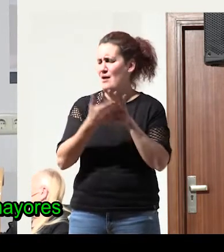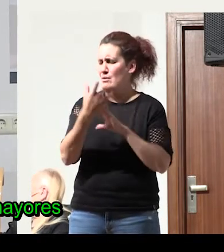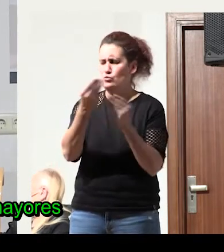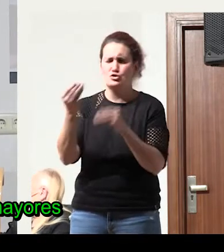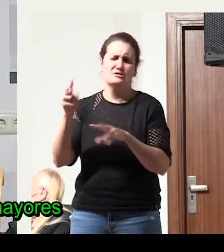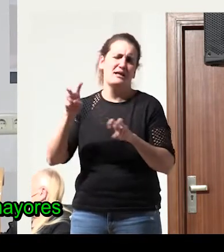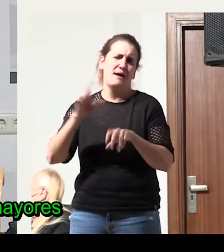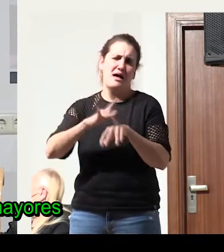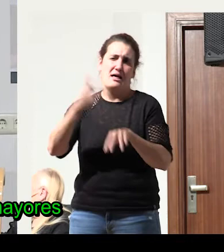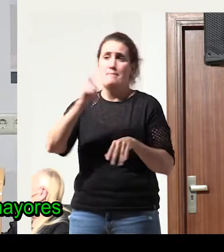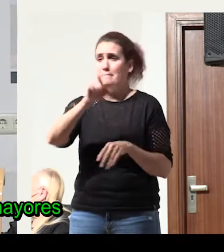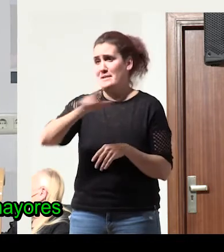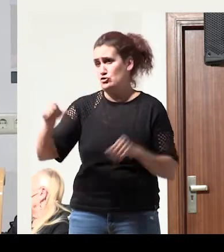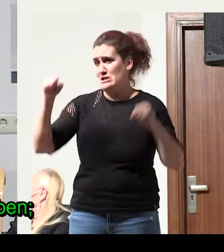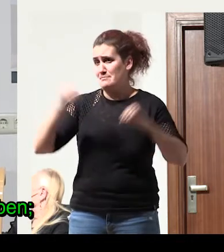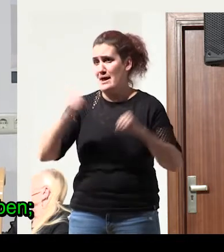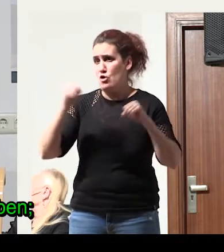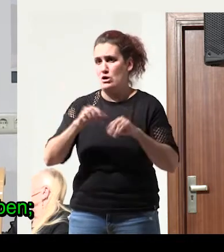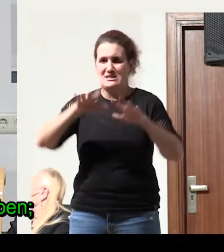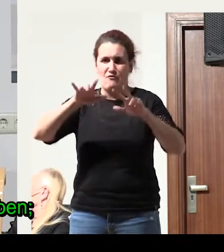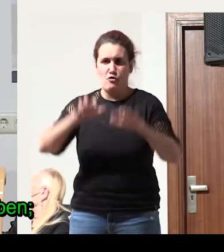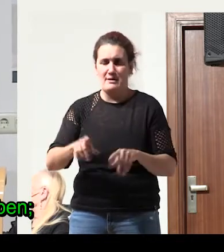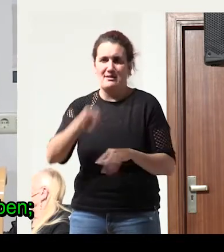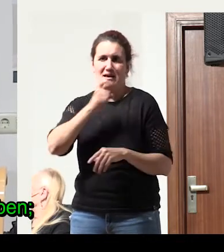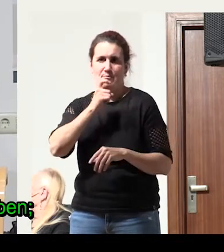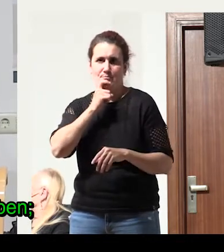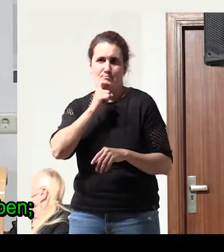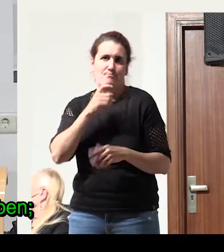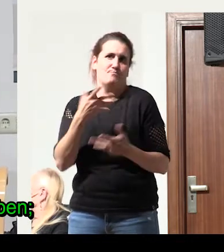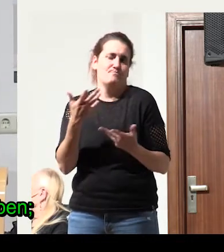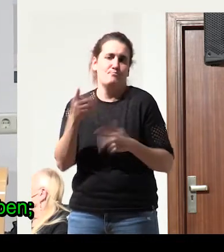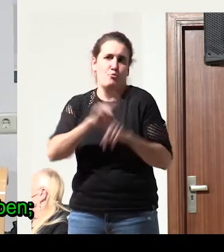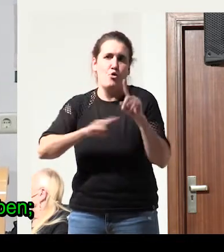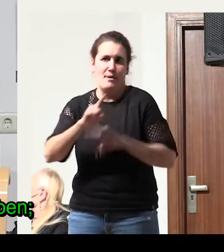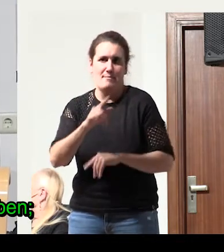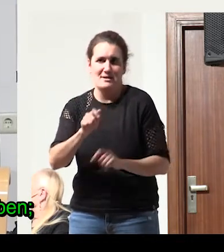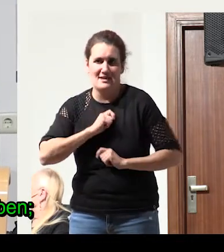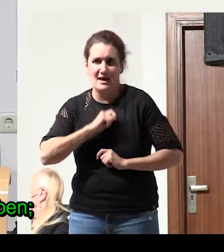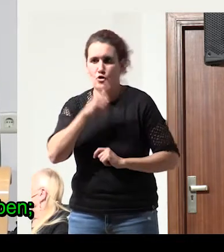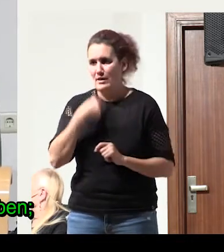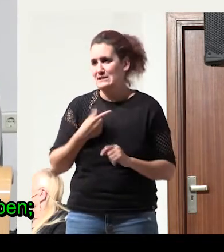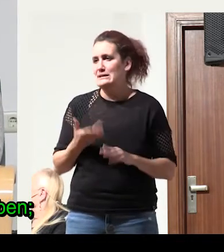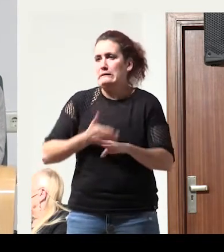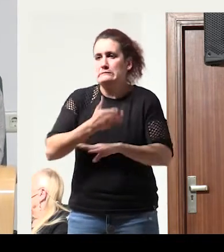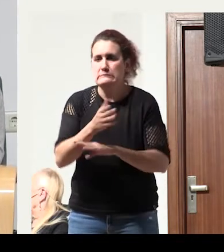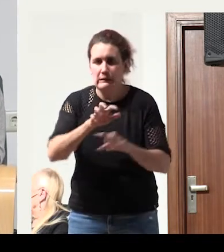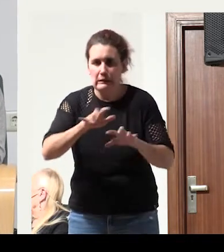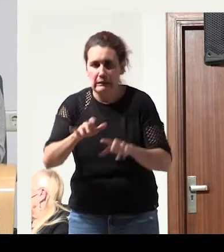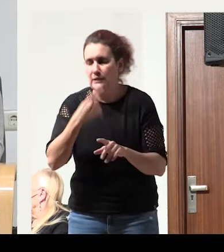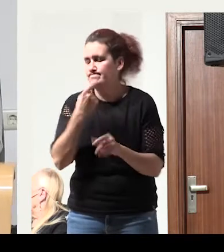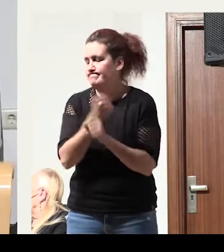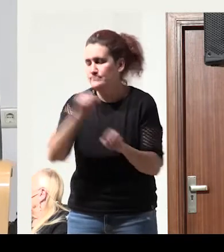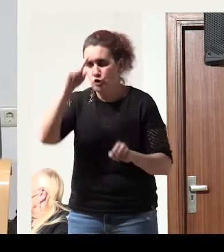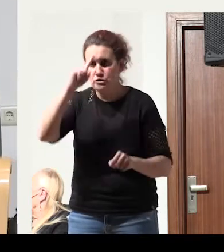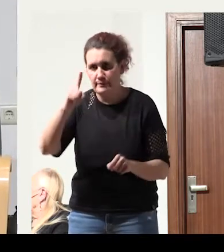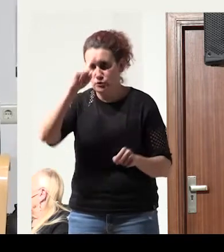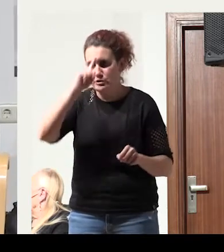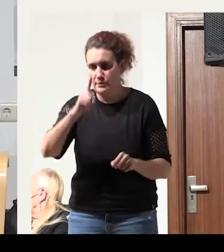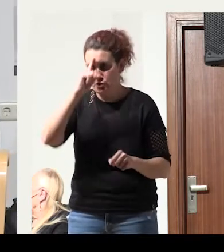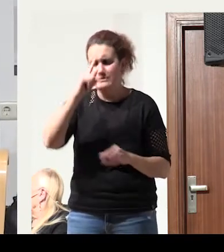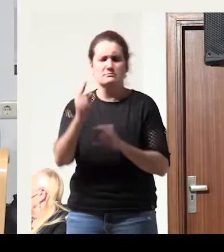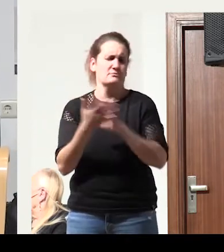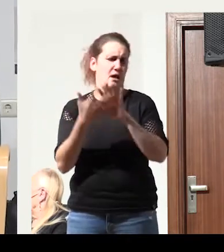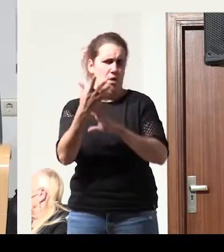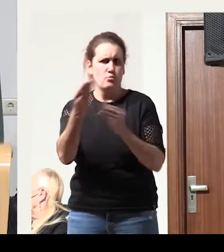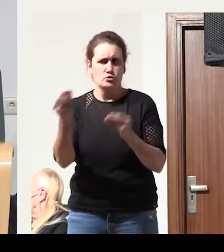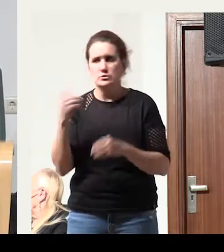personas mayores con la informática, ¿no? Entonces, claro, van a hacer un trámite y, claro, pues no saben. Entonces, se habla mucho de eso. Vale, es verdad que es un tema